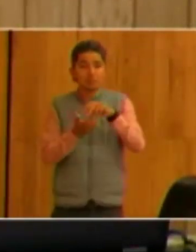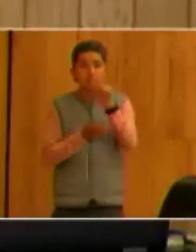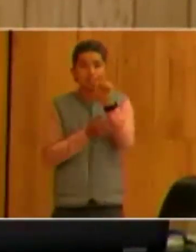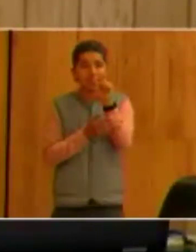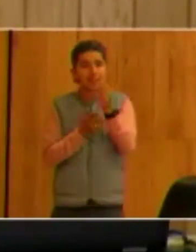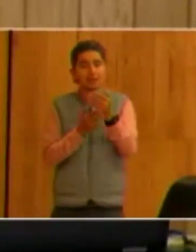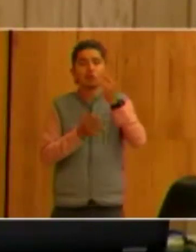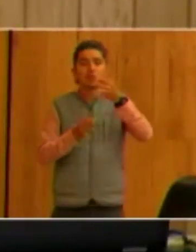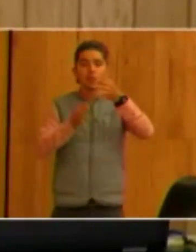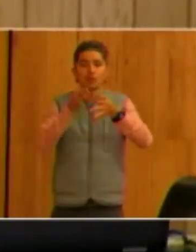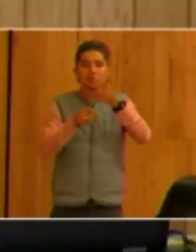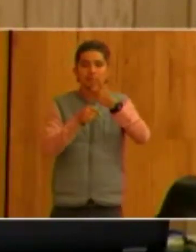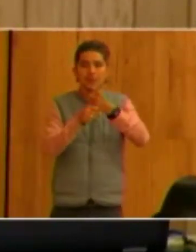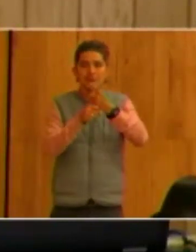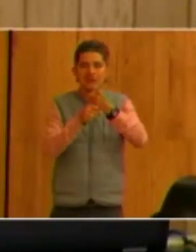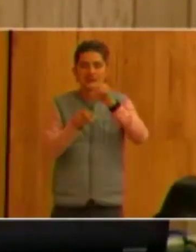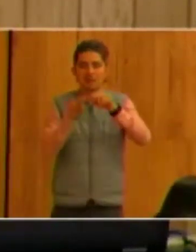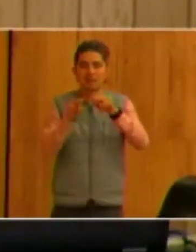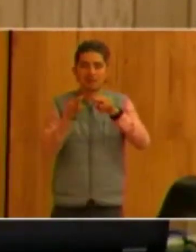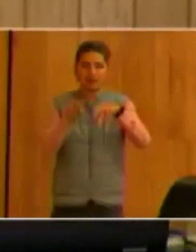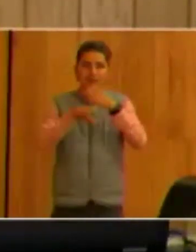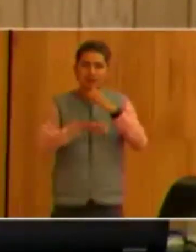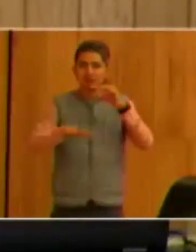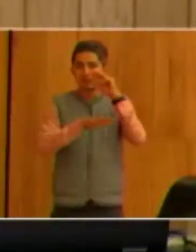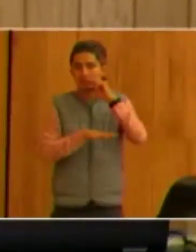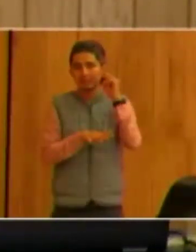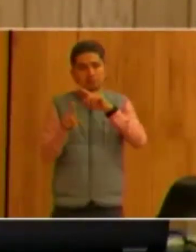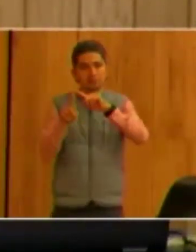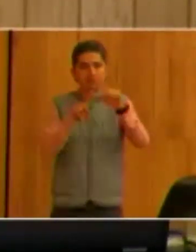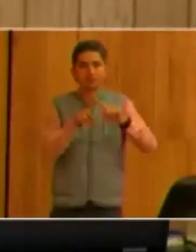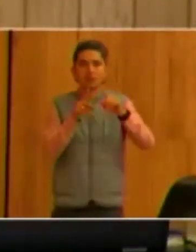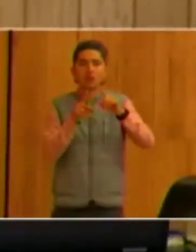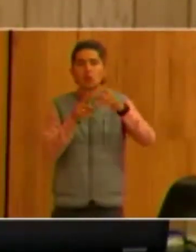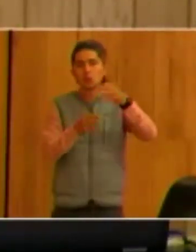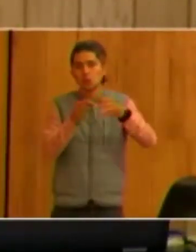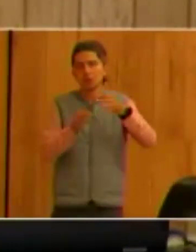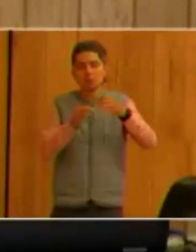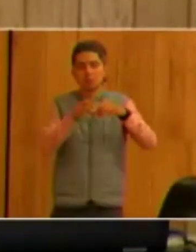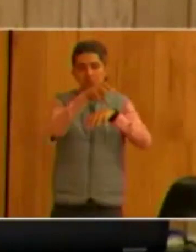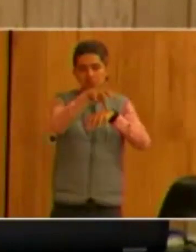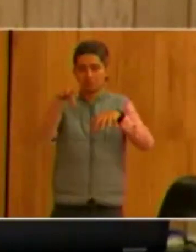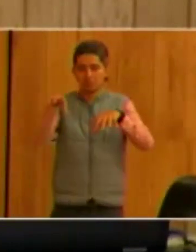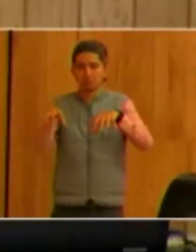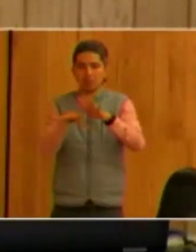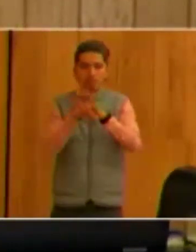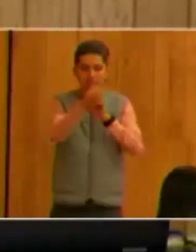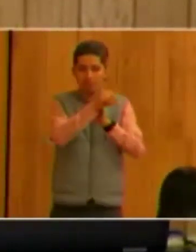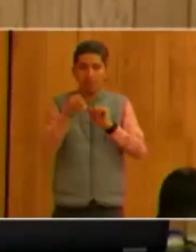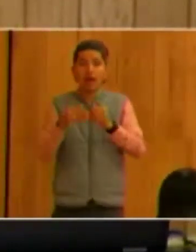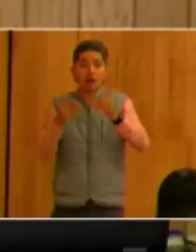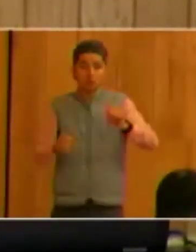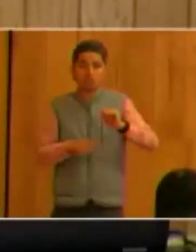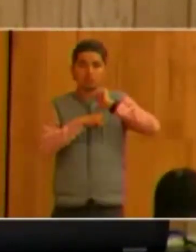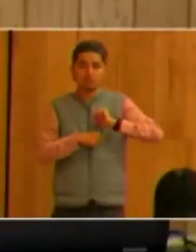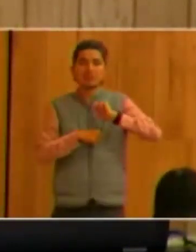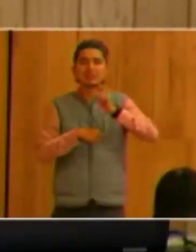septiembre de 2020 ha sido jueza de primera instancia del Estado de Michoacán en diversos distritos judiciales. Actualmente es titular del